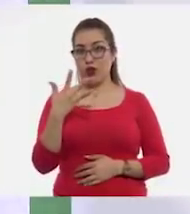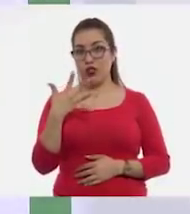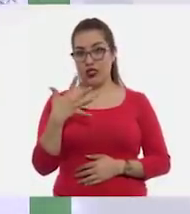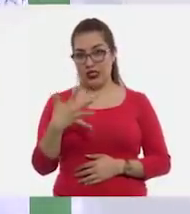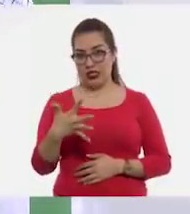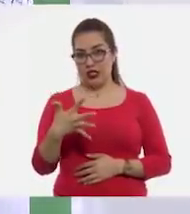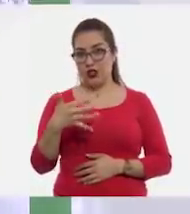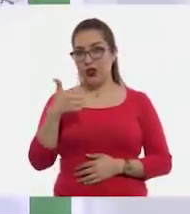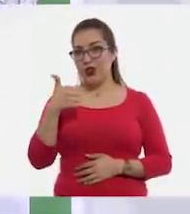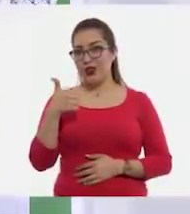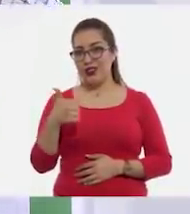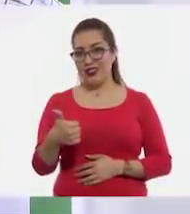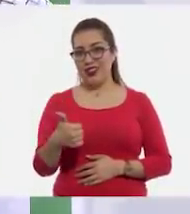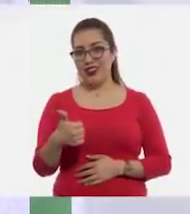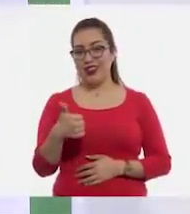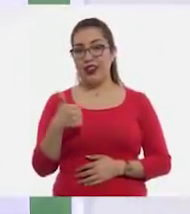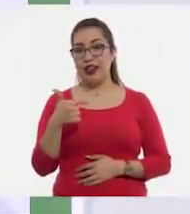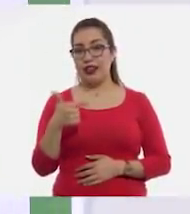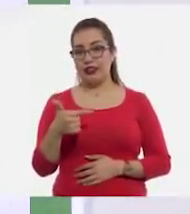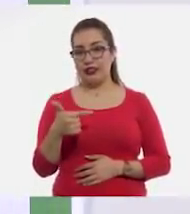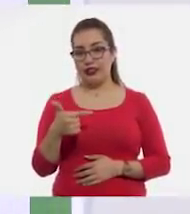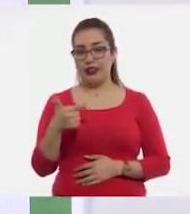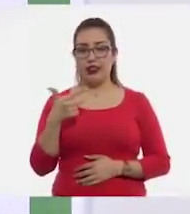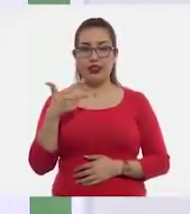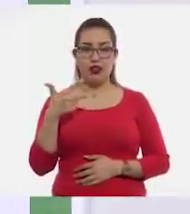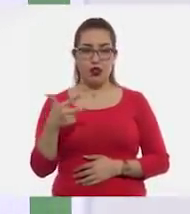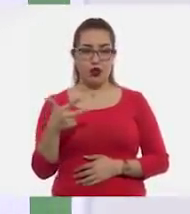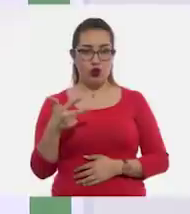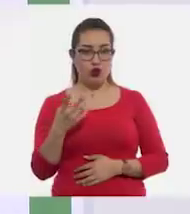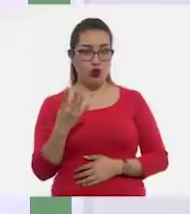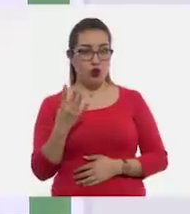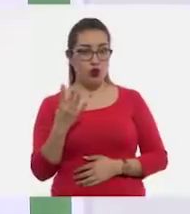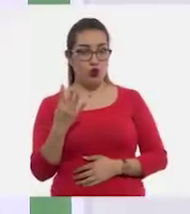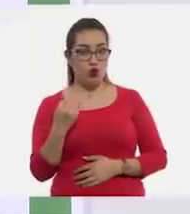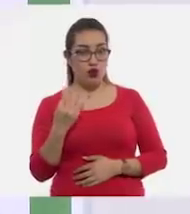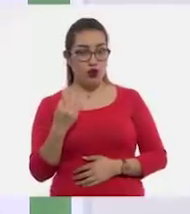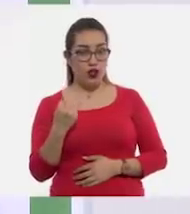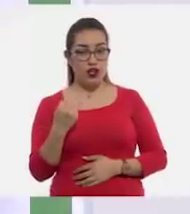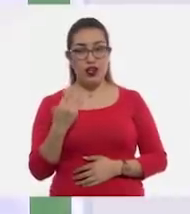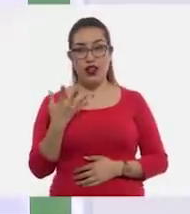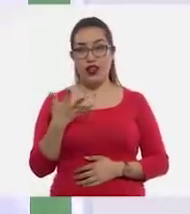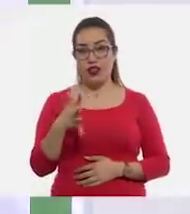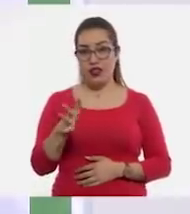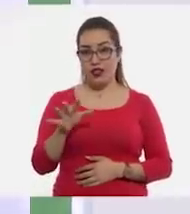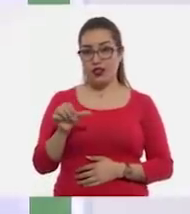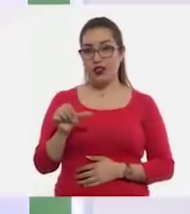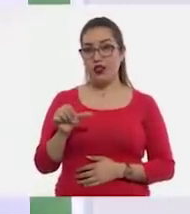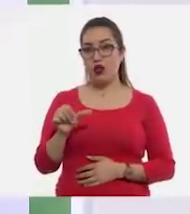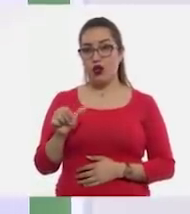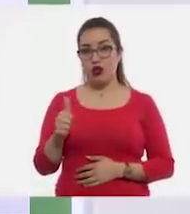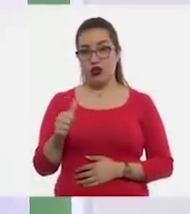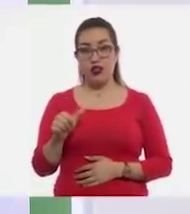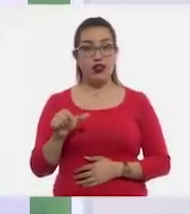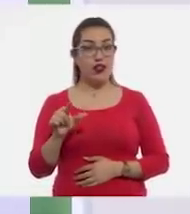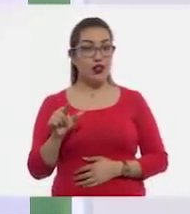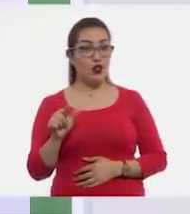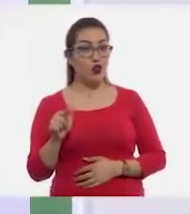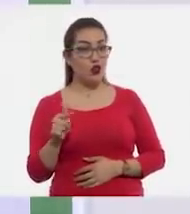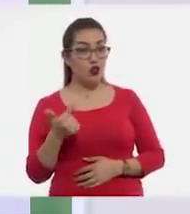4, 5, 6, 7, 8, 9, 10,